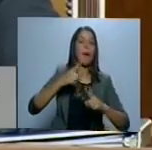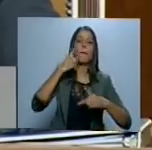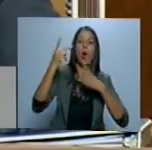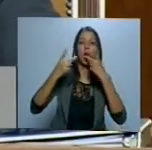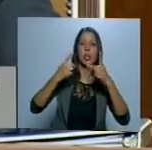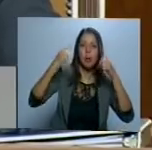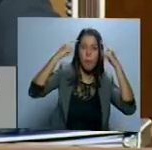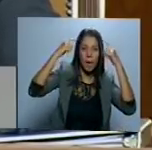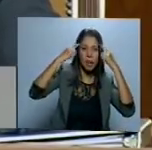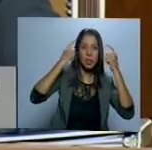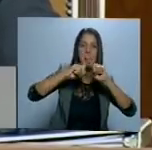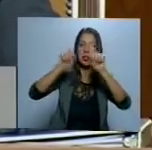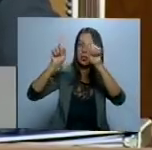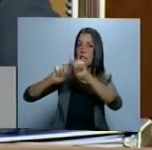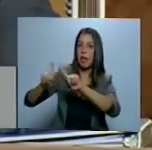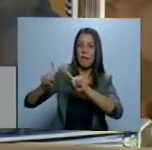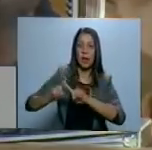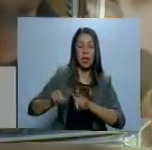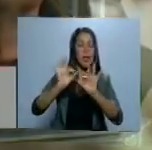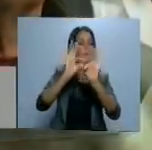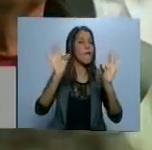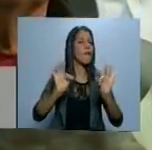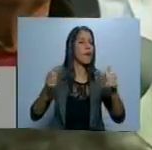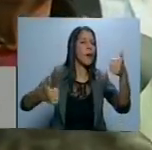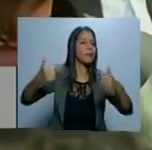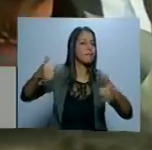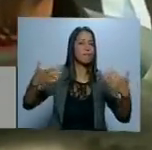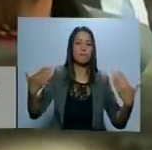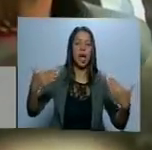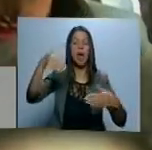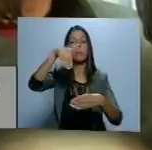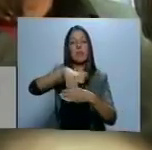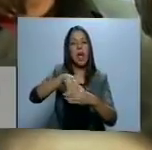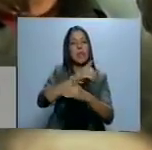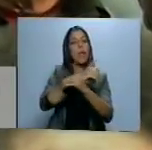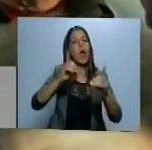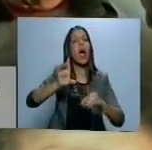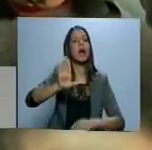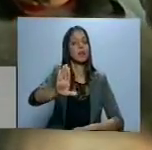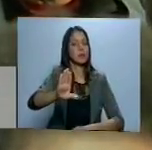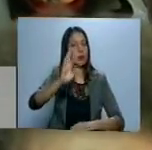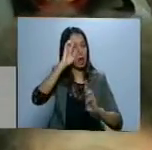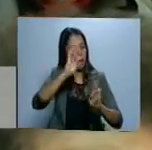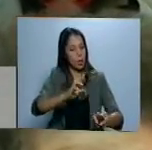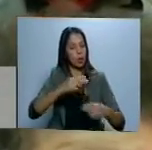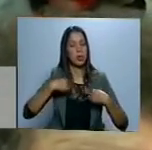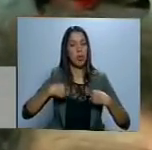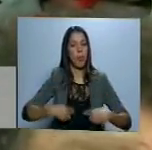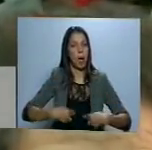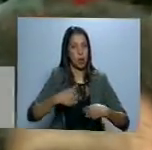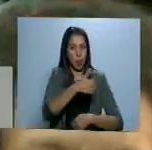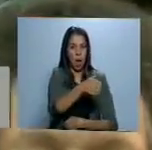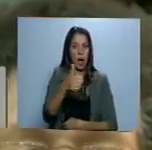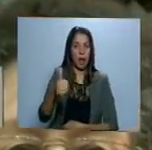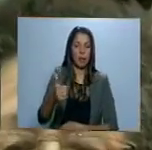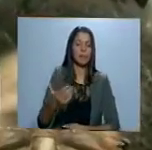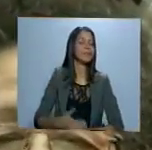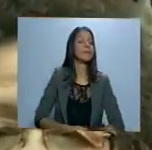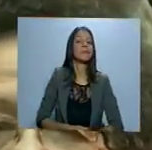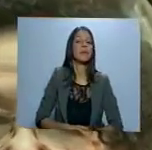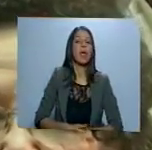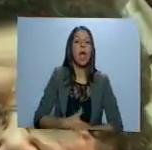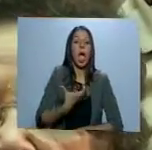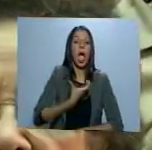políticas a través de métodos democráticos y respetuosos de los derechos humanos. Considerando que todos y cada una de